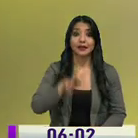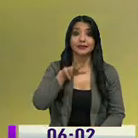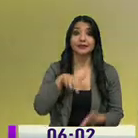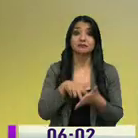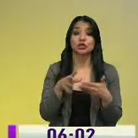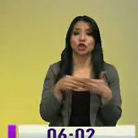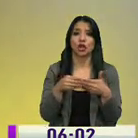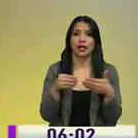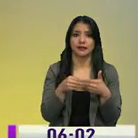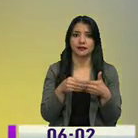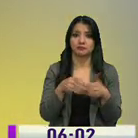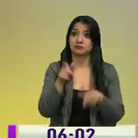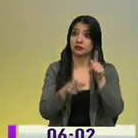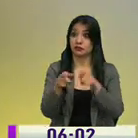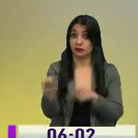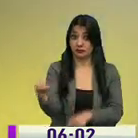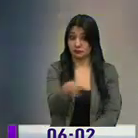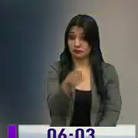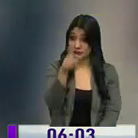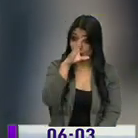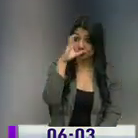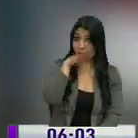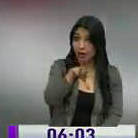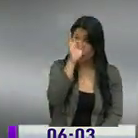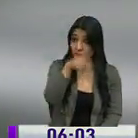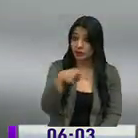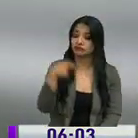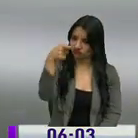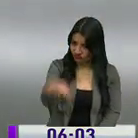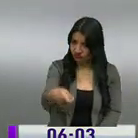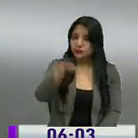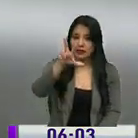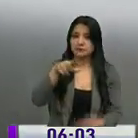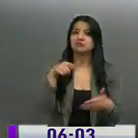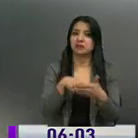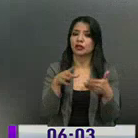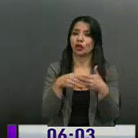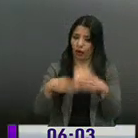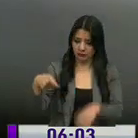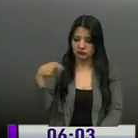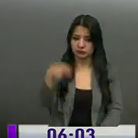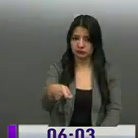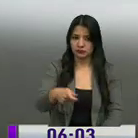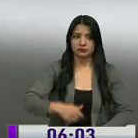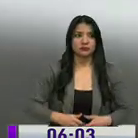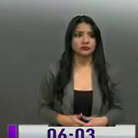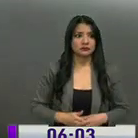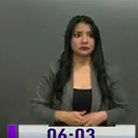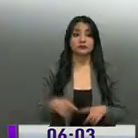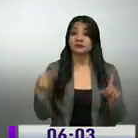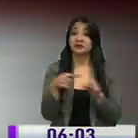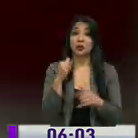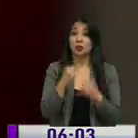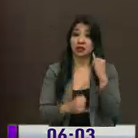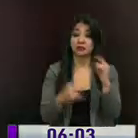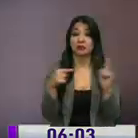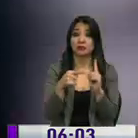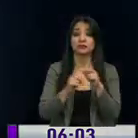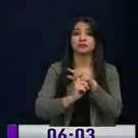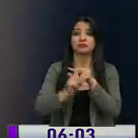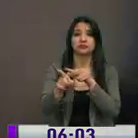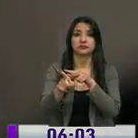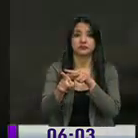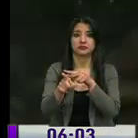brindar datos del paradero de este conductor sigue en pie. Lo último que se conoce de él es que está